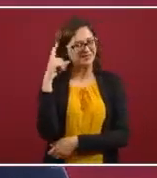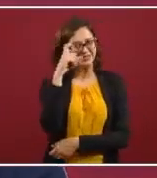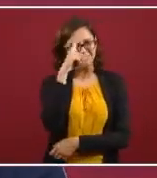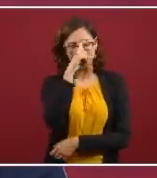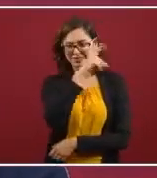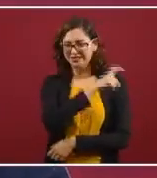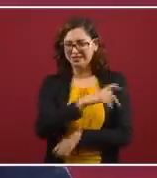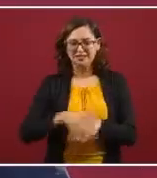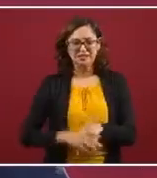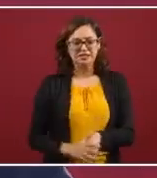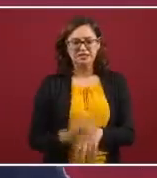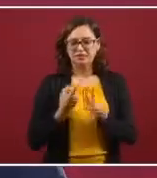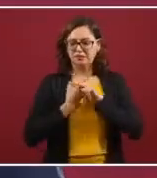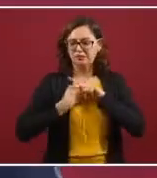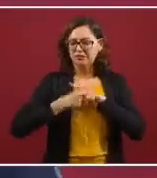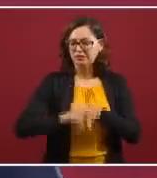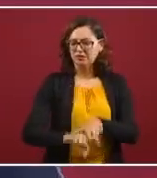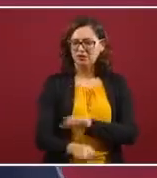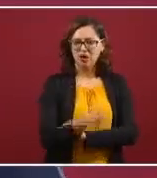a partir de las 3 de la tarde,